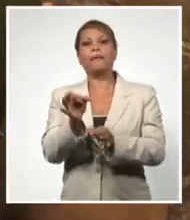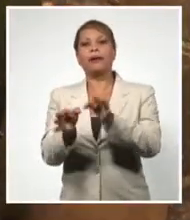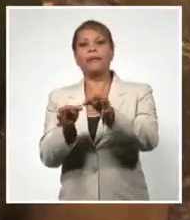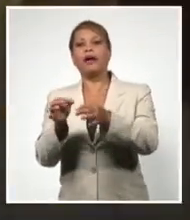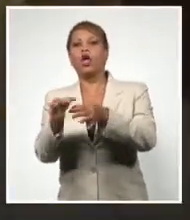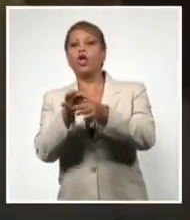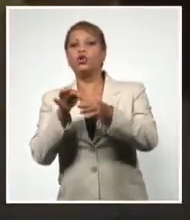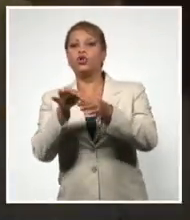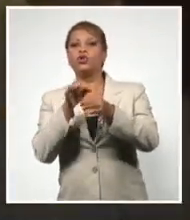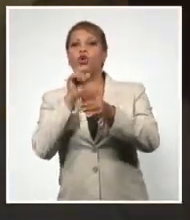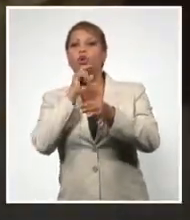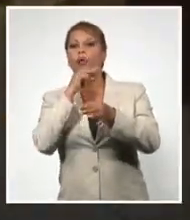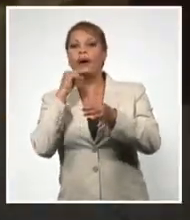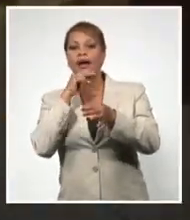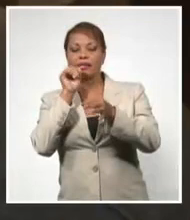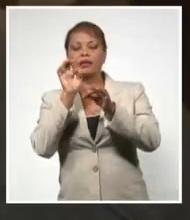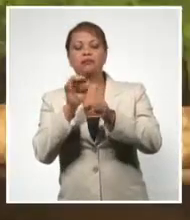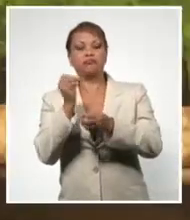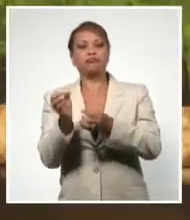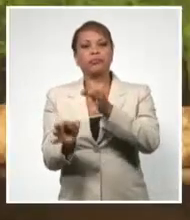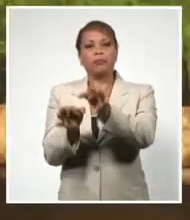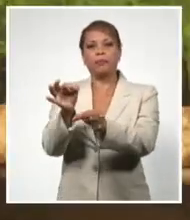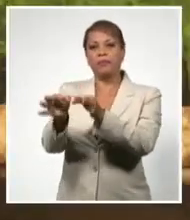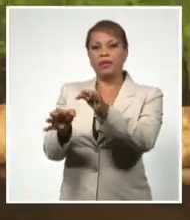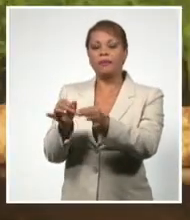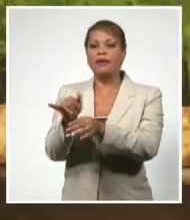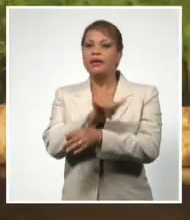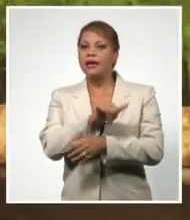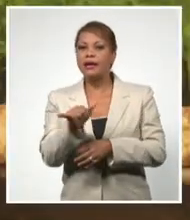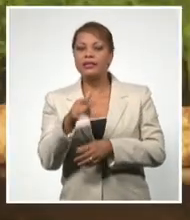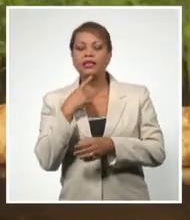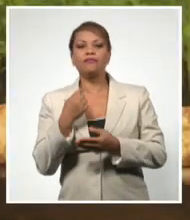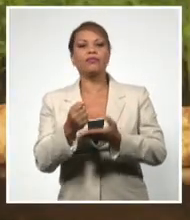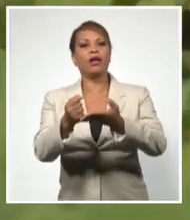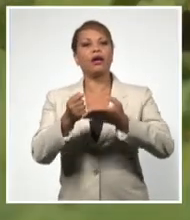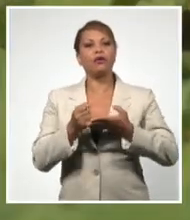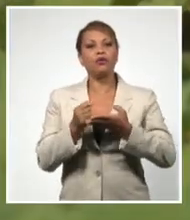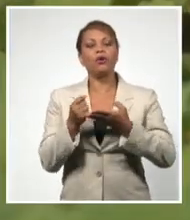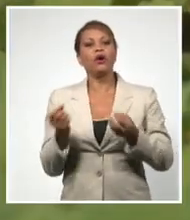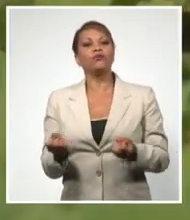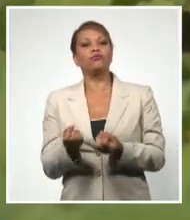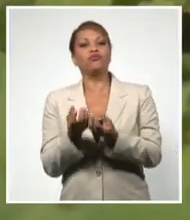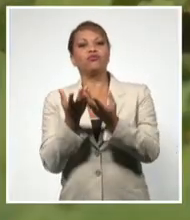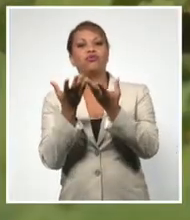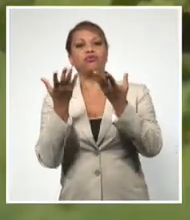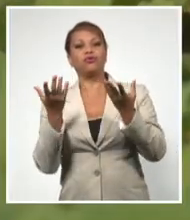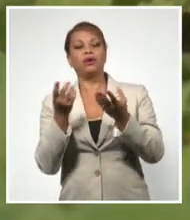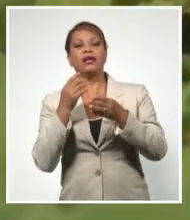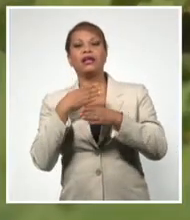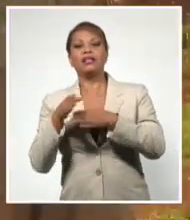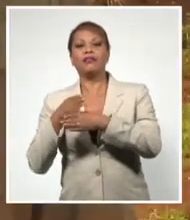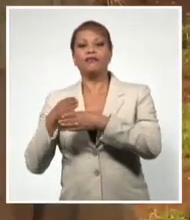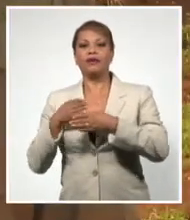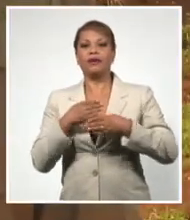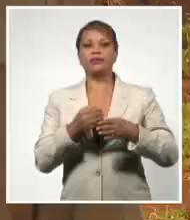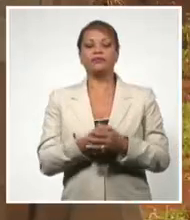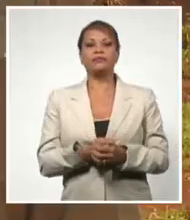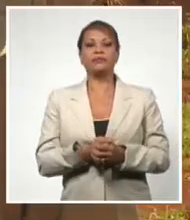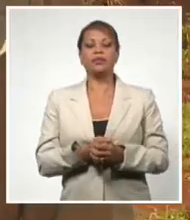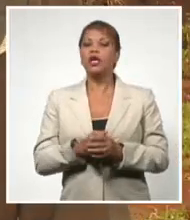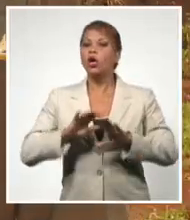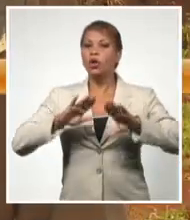cuatro casas de tapado. Así el productor Danilo contribuye al éxito de la siembra de la hortaliza. Las posturas tienen buena